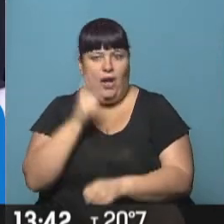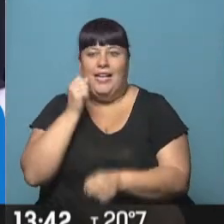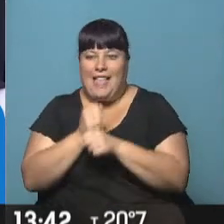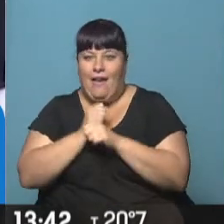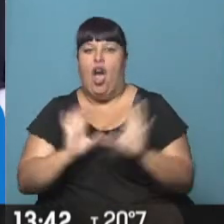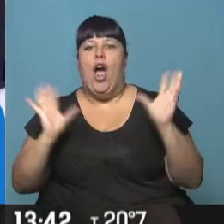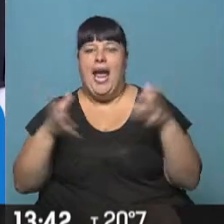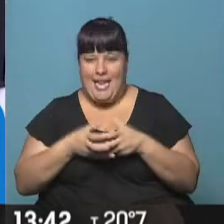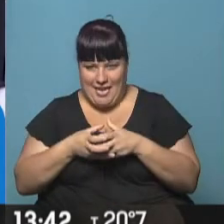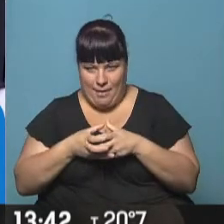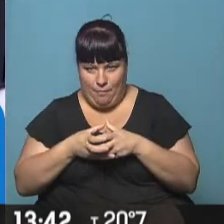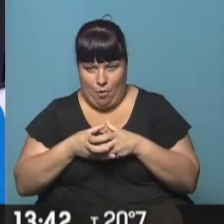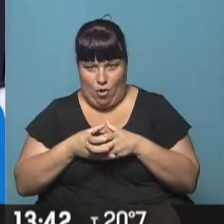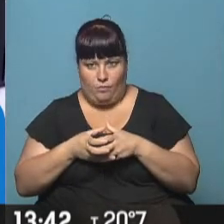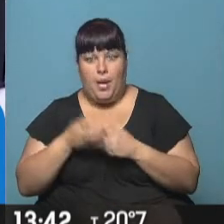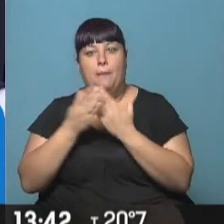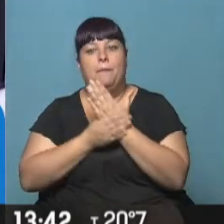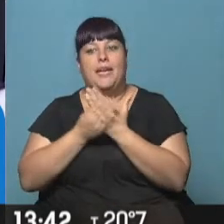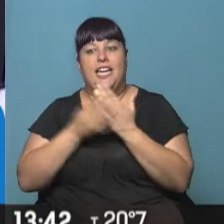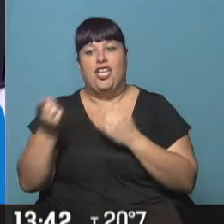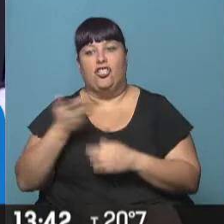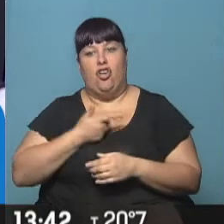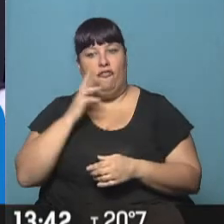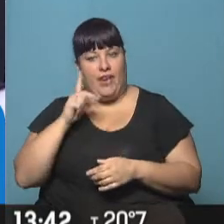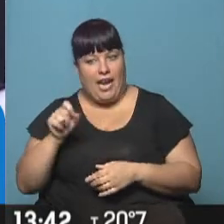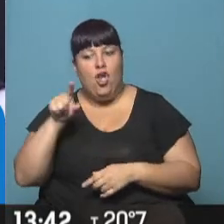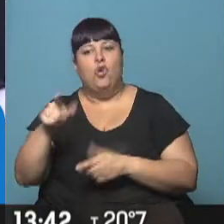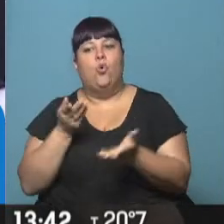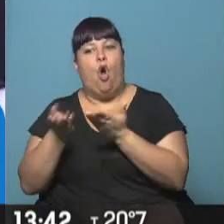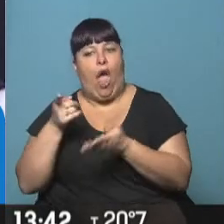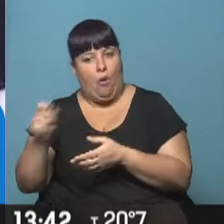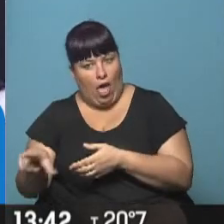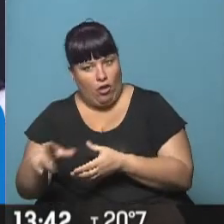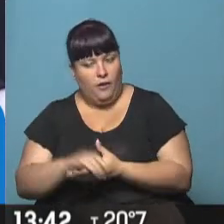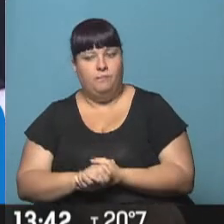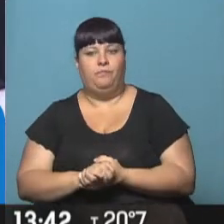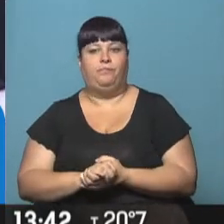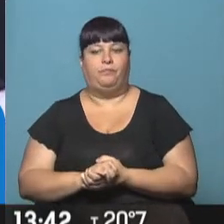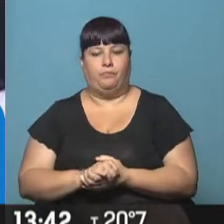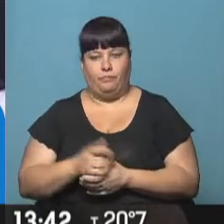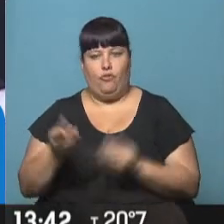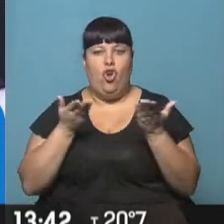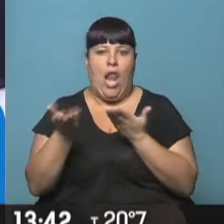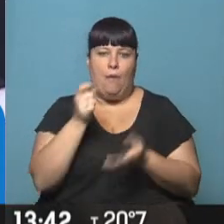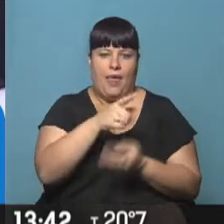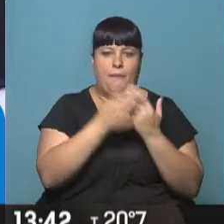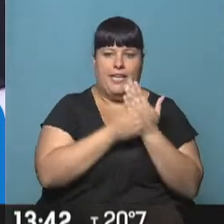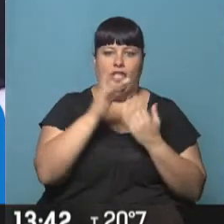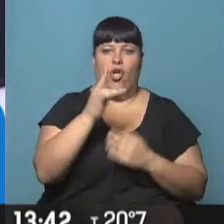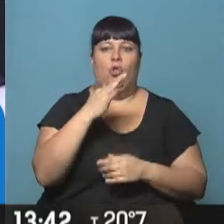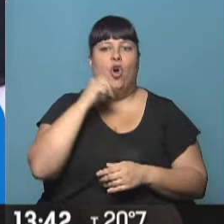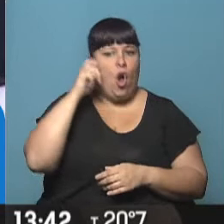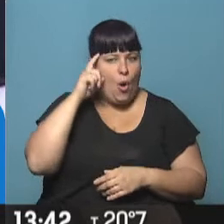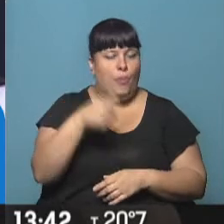en equipo, donde el ministro Frigerio y sus colaboradores, los colaboradores del ministro Duhovne,